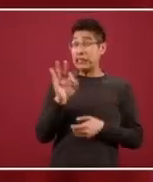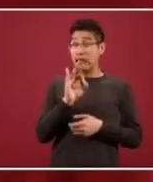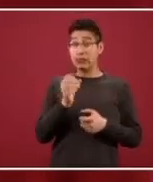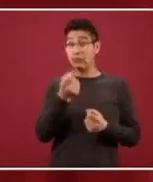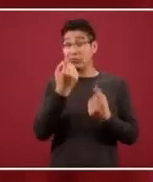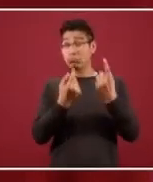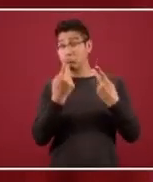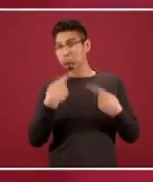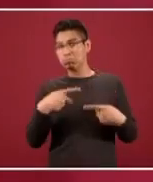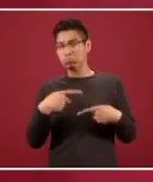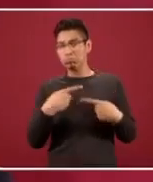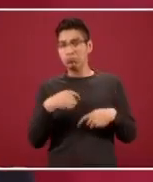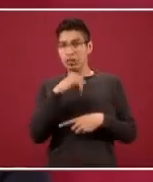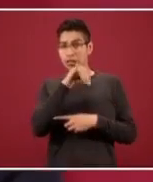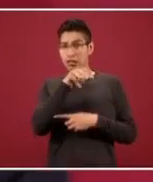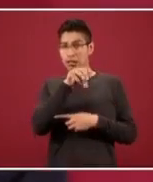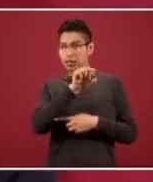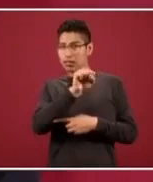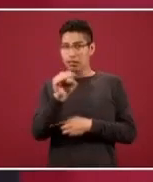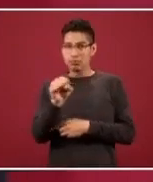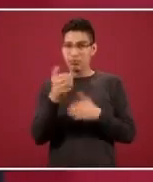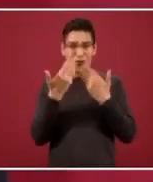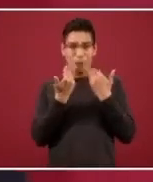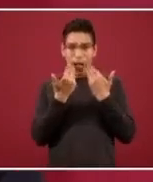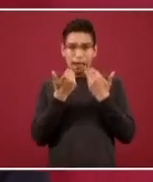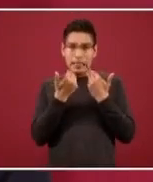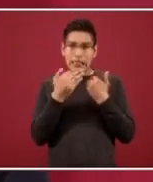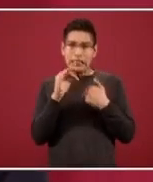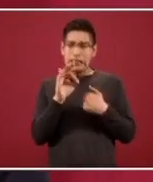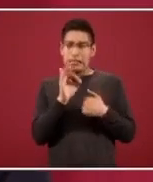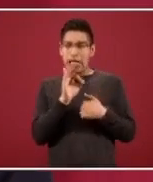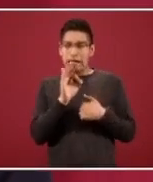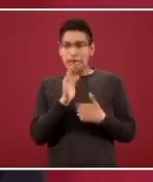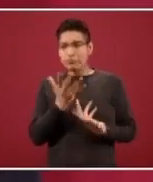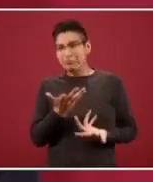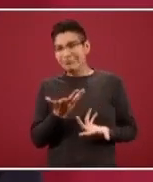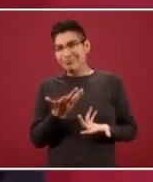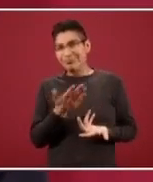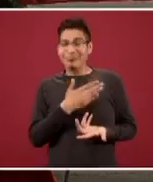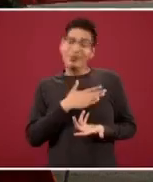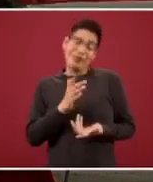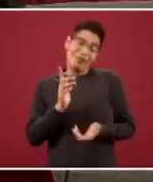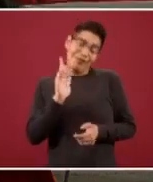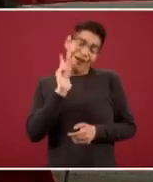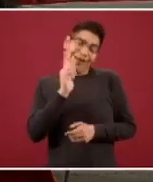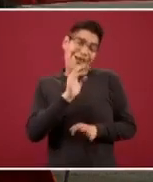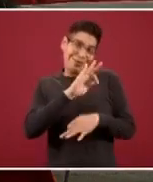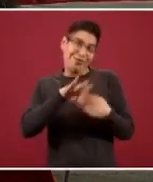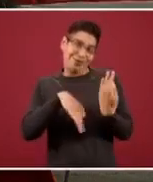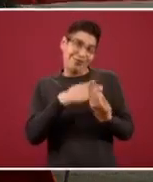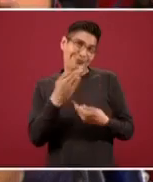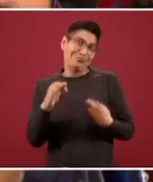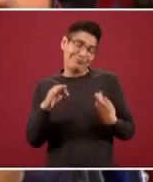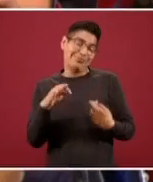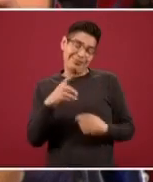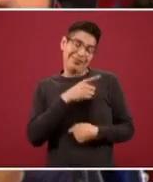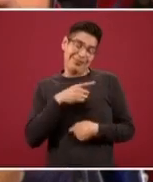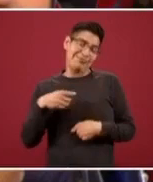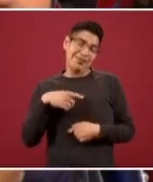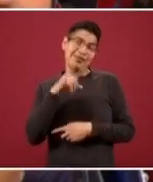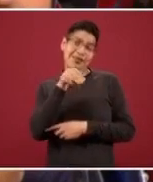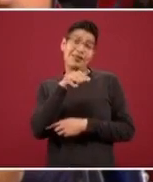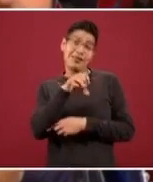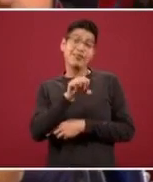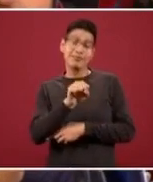esta incapacidad a distancia, pero pues más bien ahí eso deberían de tener IMSS. Y respecto a su postura justamente sobre este ejemplo